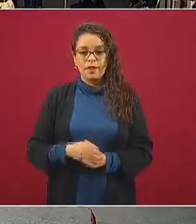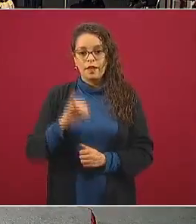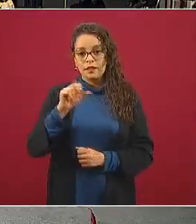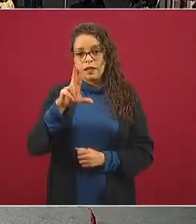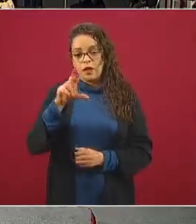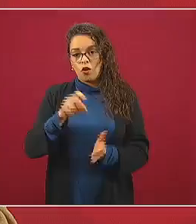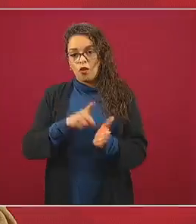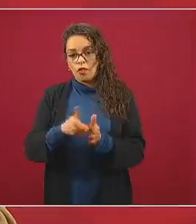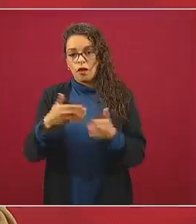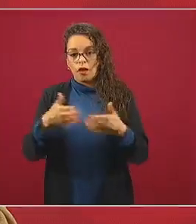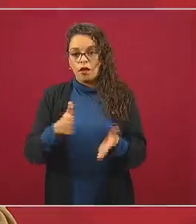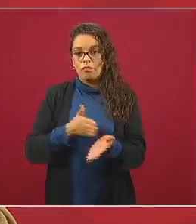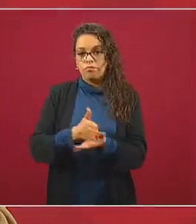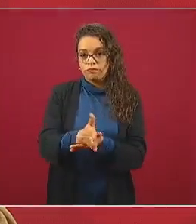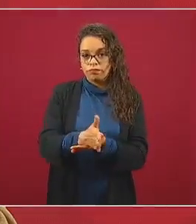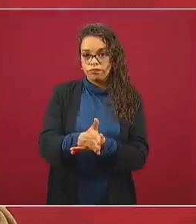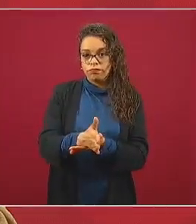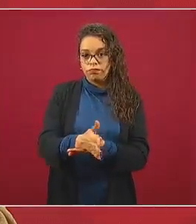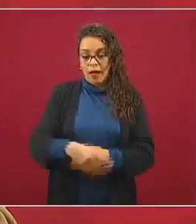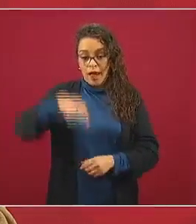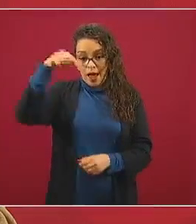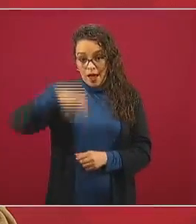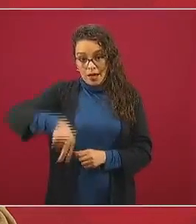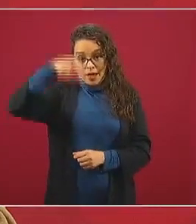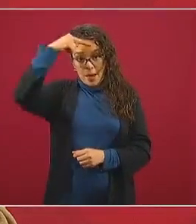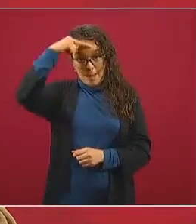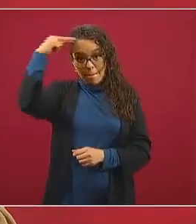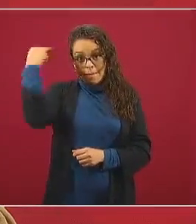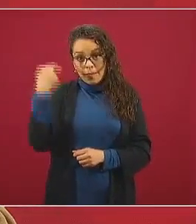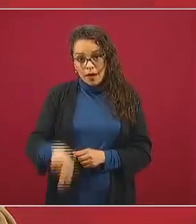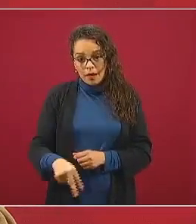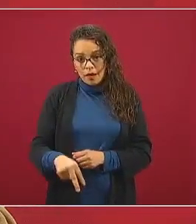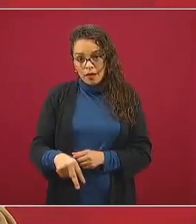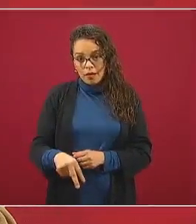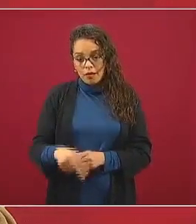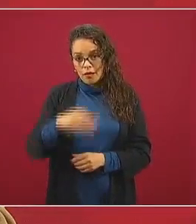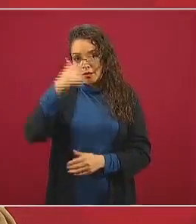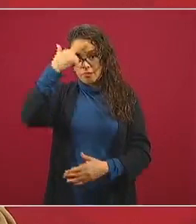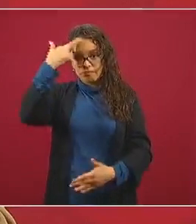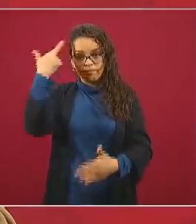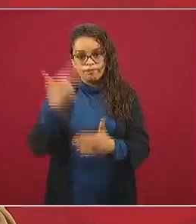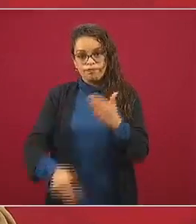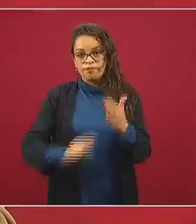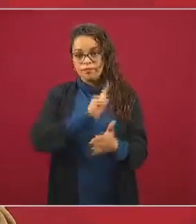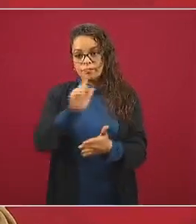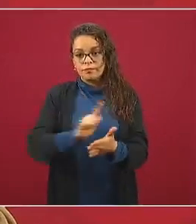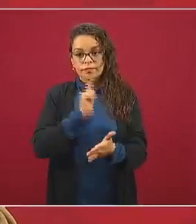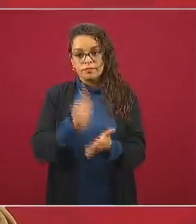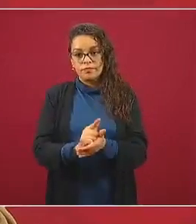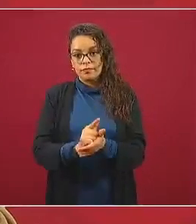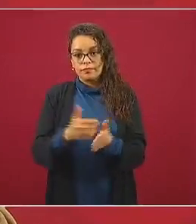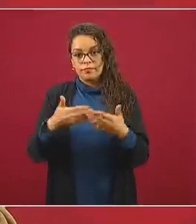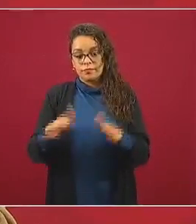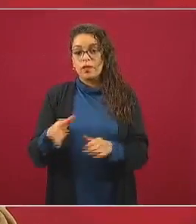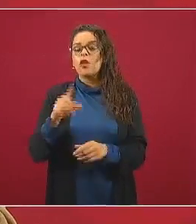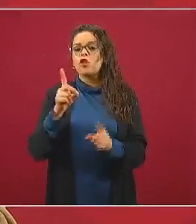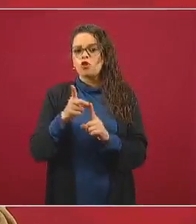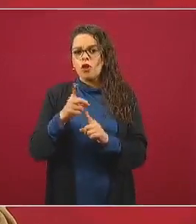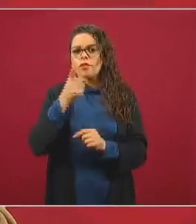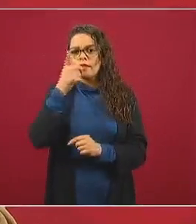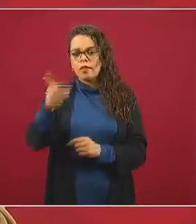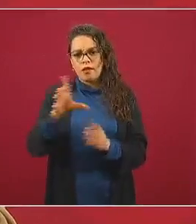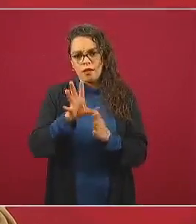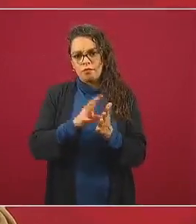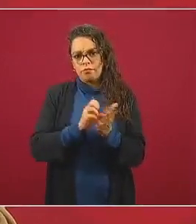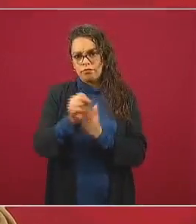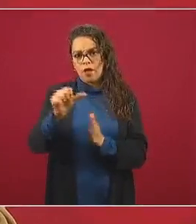muy claro, en México es ilegal reservarse derecho de admisión. Esto está cimentado en el artículo 1 de nuestra Constitución